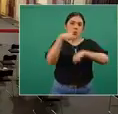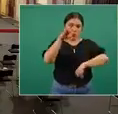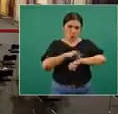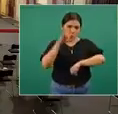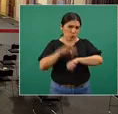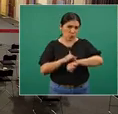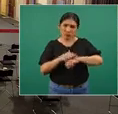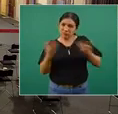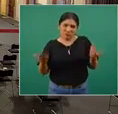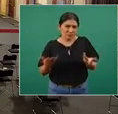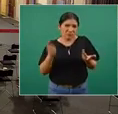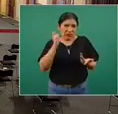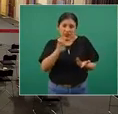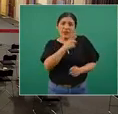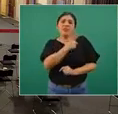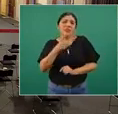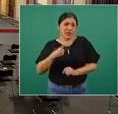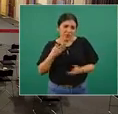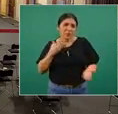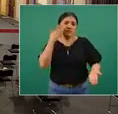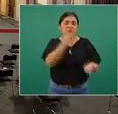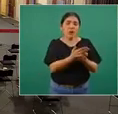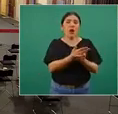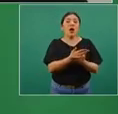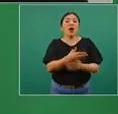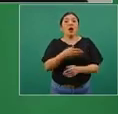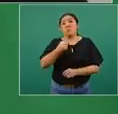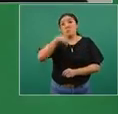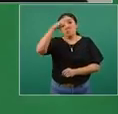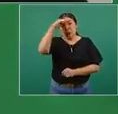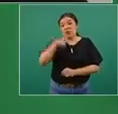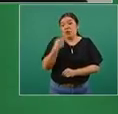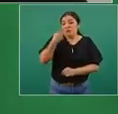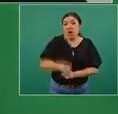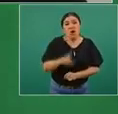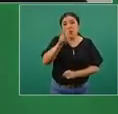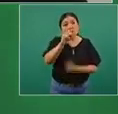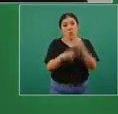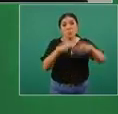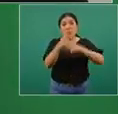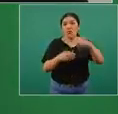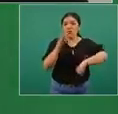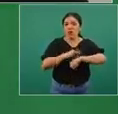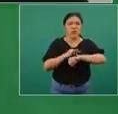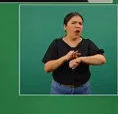decir, esto no lo limita ni contraindica no acudir a una consulta médica.